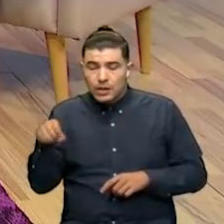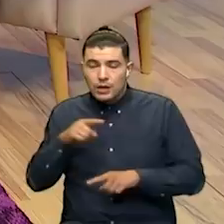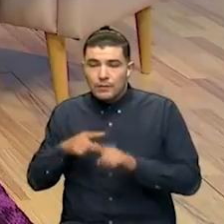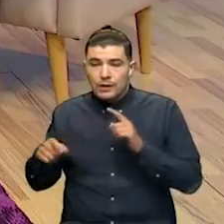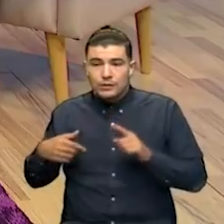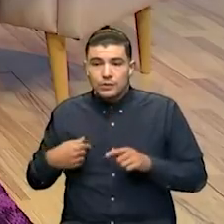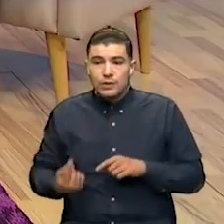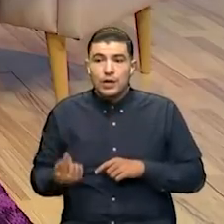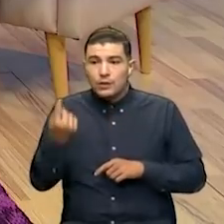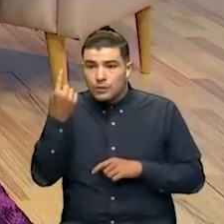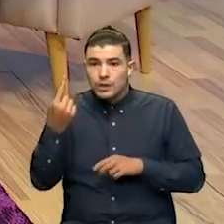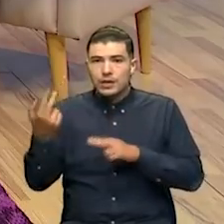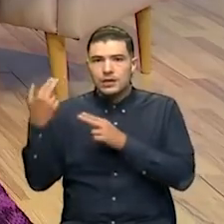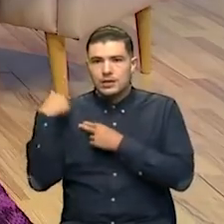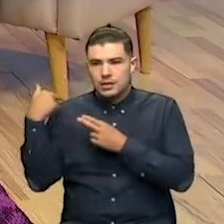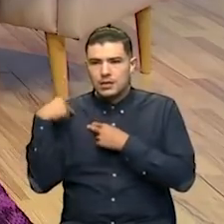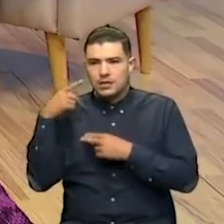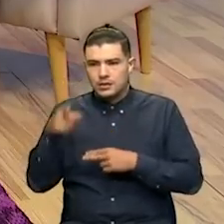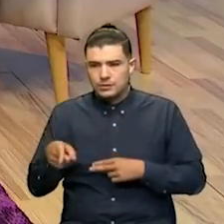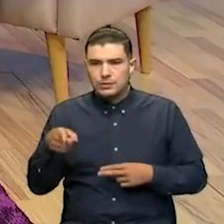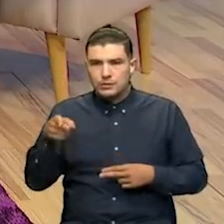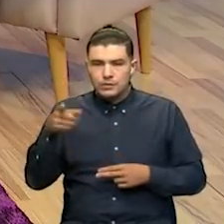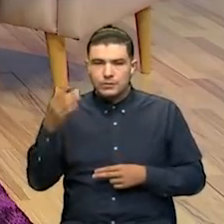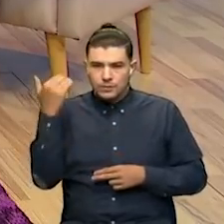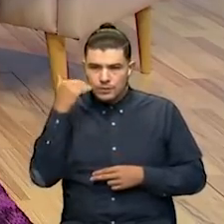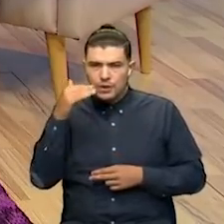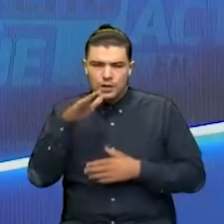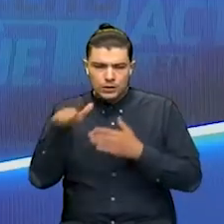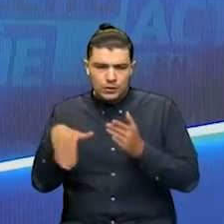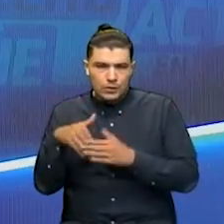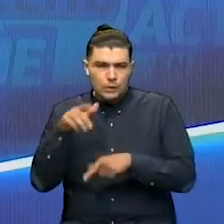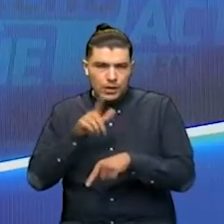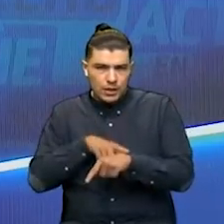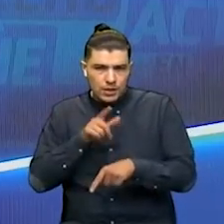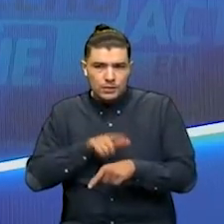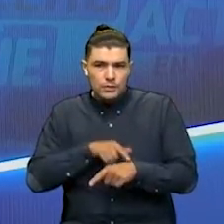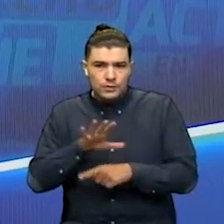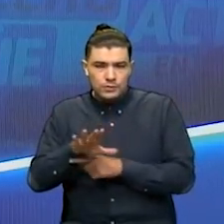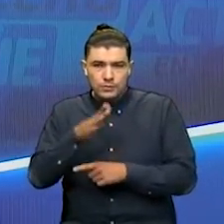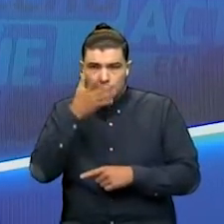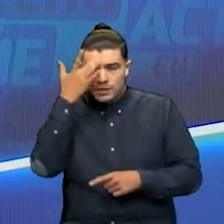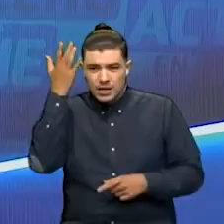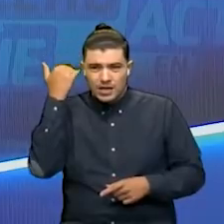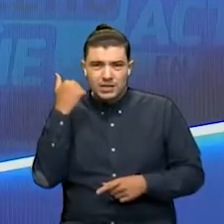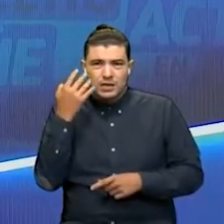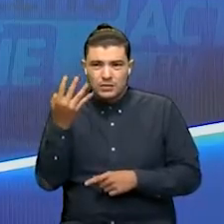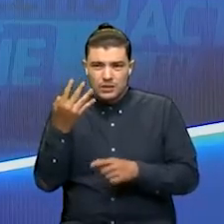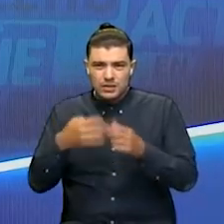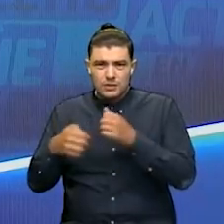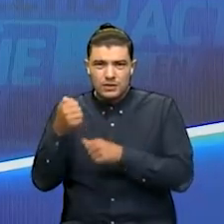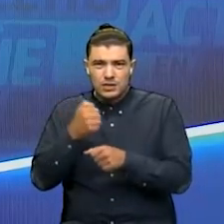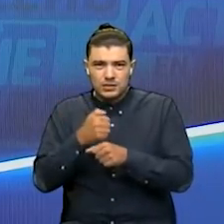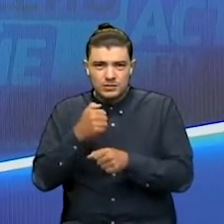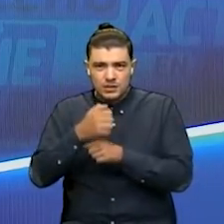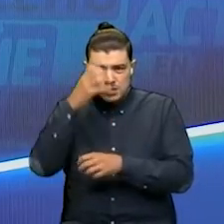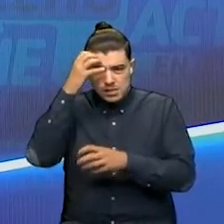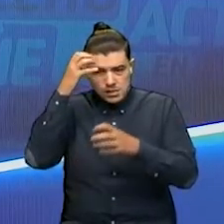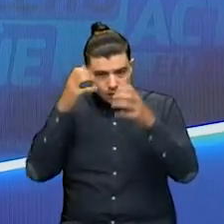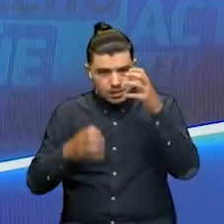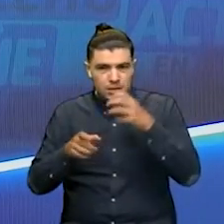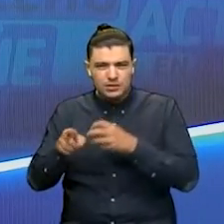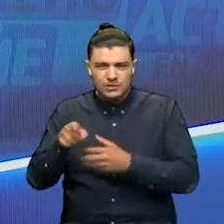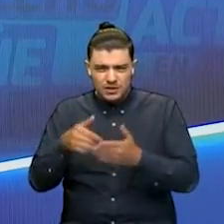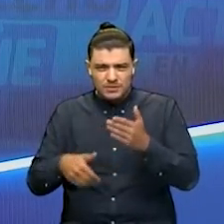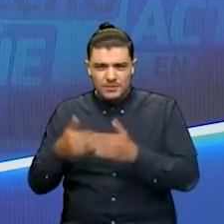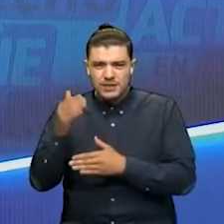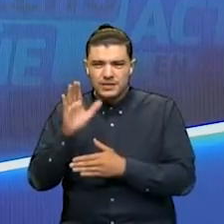se encargó de ella durante todo ese tiempo de su vejez y su enfermedad, porque ella padeció hace 4 años de trombosis y desde ahí